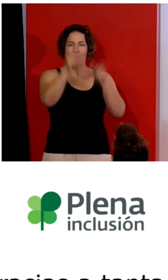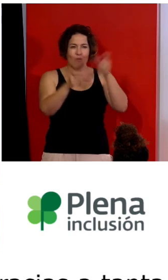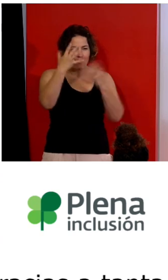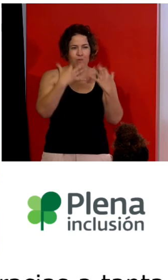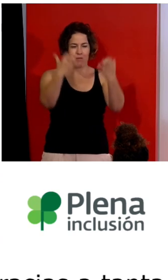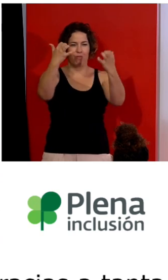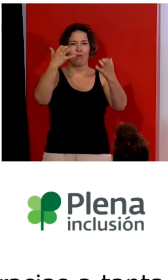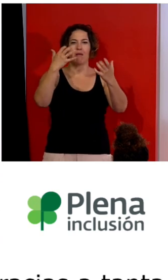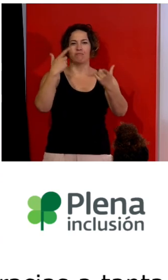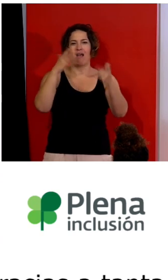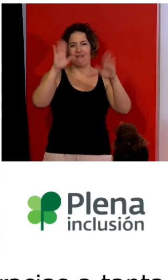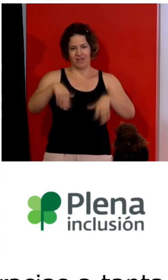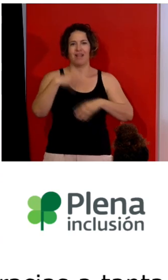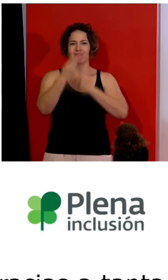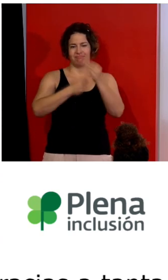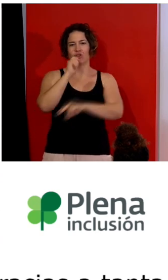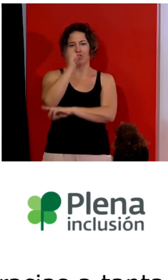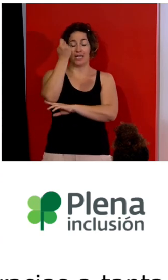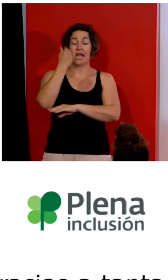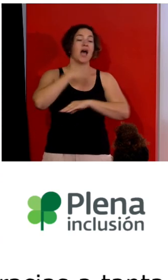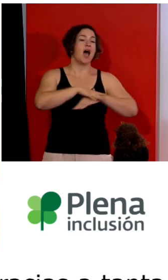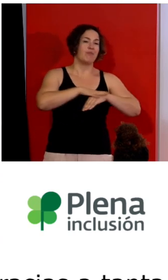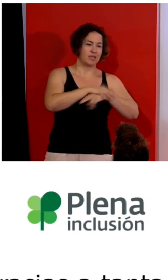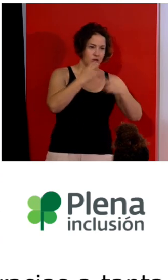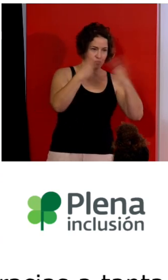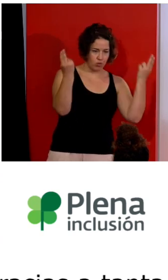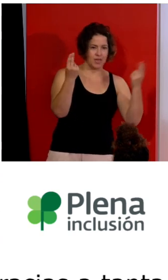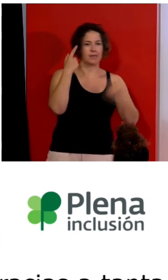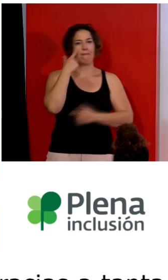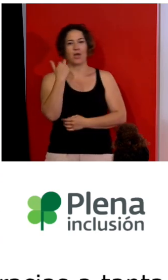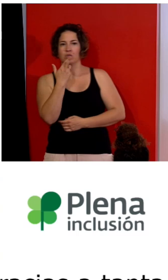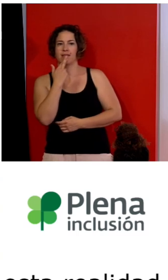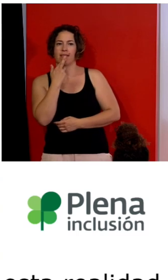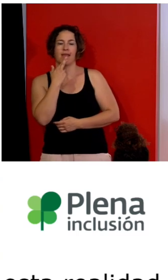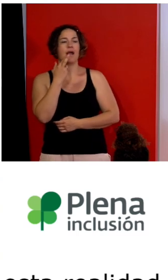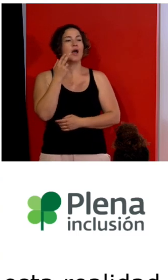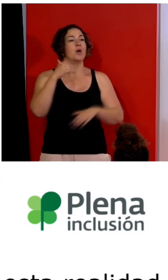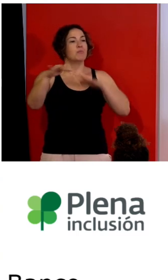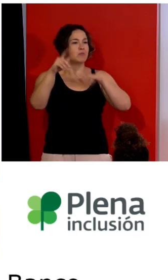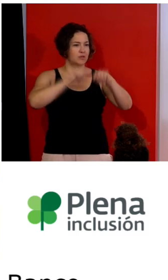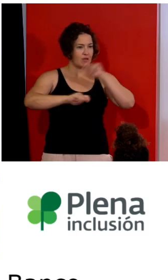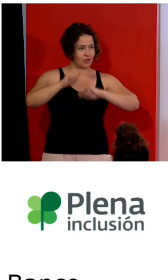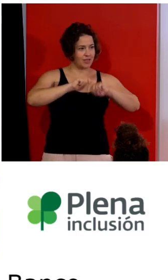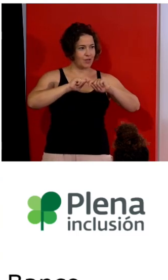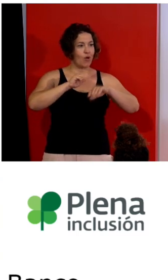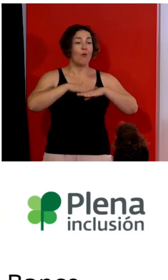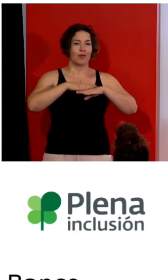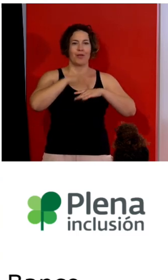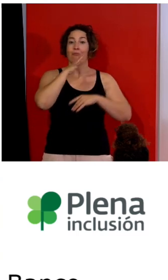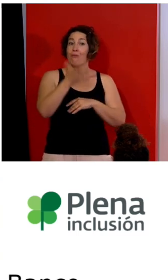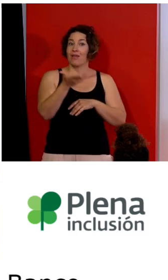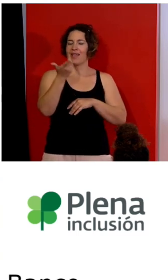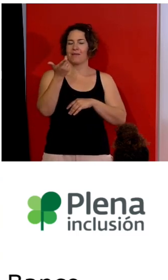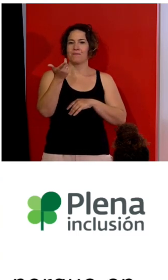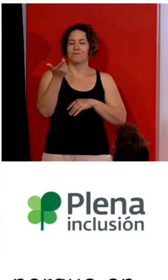estáis haciendo posible esta realidad, desde las administraciones públicas, el Banco Santander, el movimiento asociativo, porque en los entornos en que